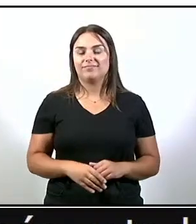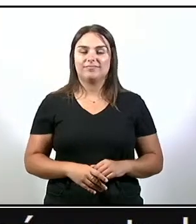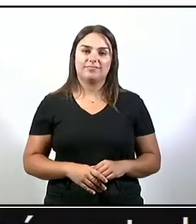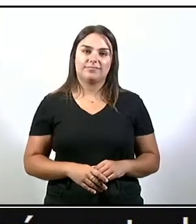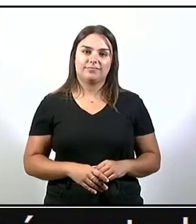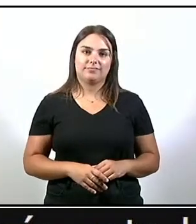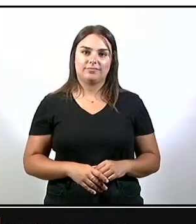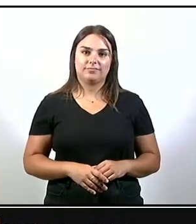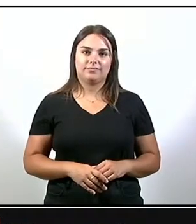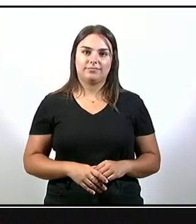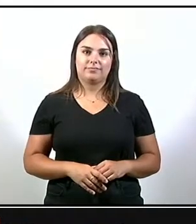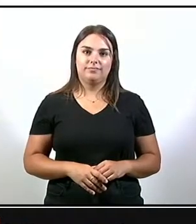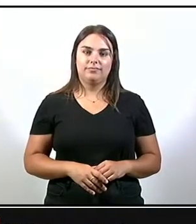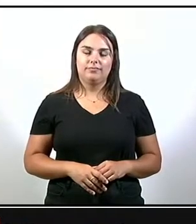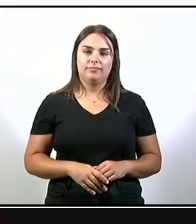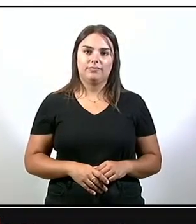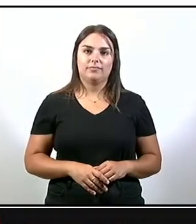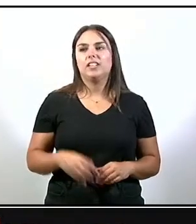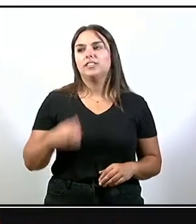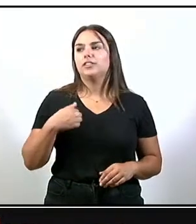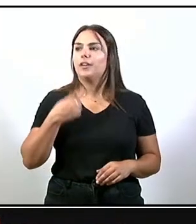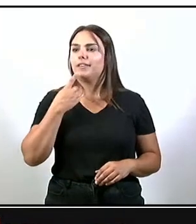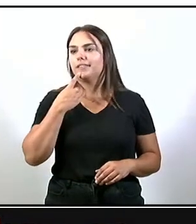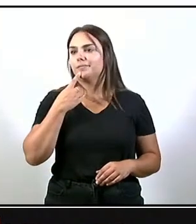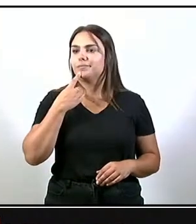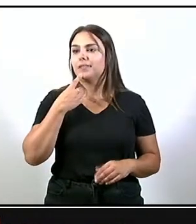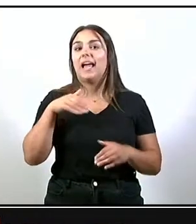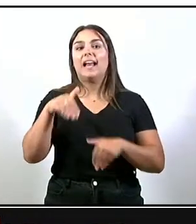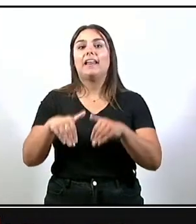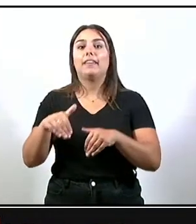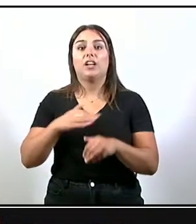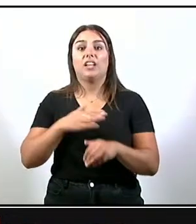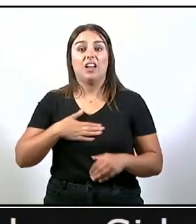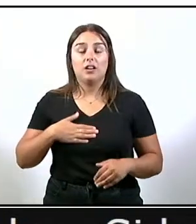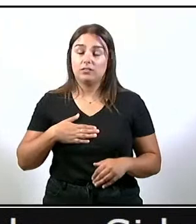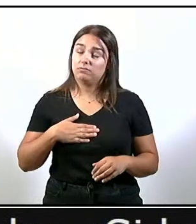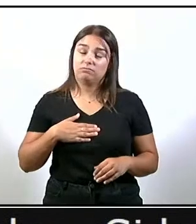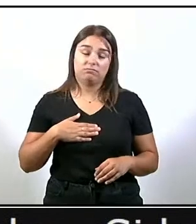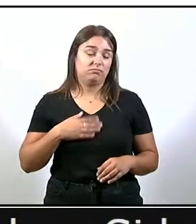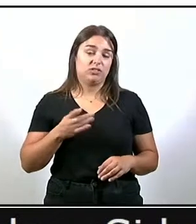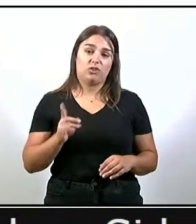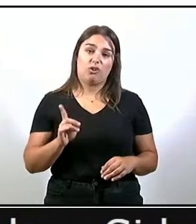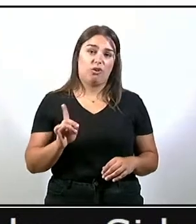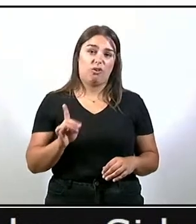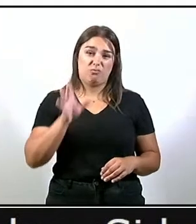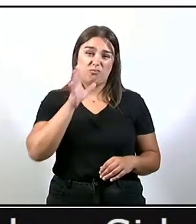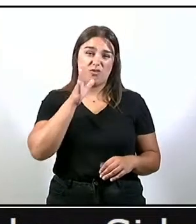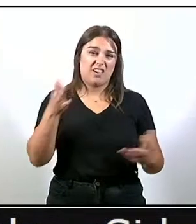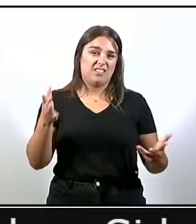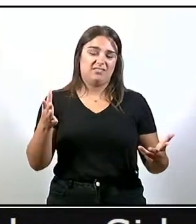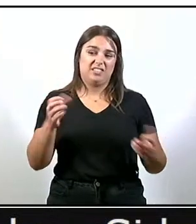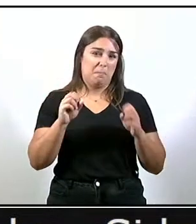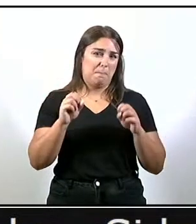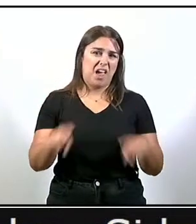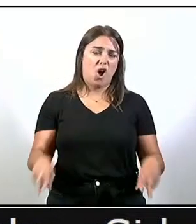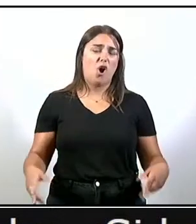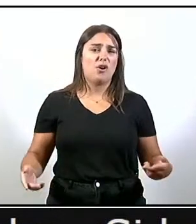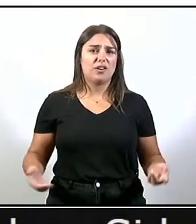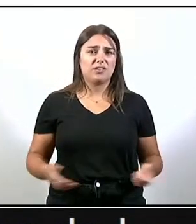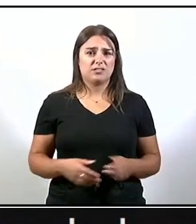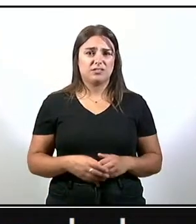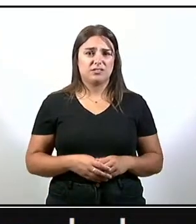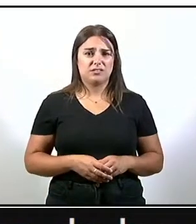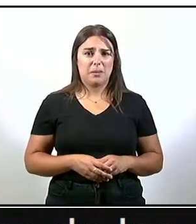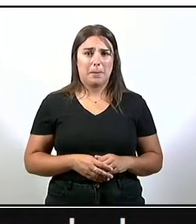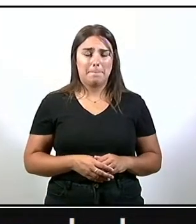Y yo no milito en el partido de si hay que ir a elecciones se va, ¿eh? O sea, me parece de las cosas más frívolas que he oído en mi vida.